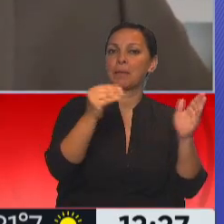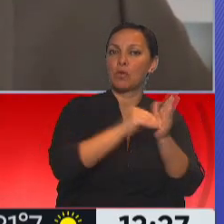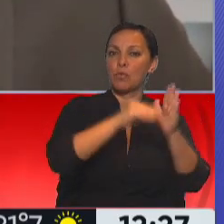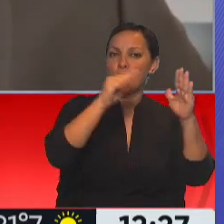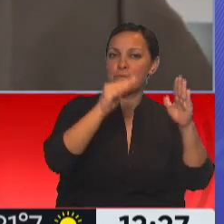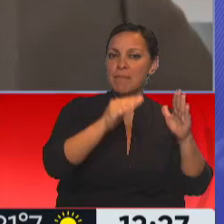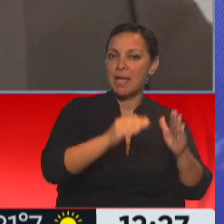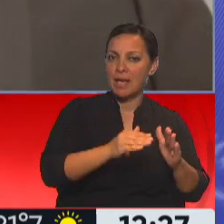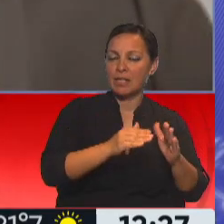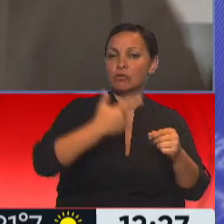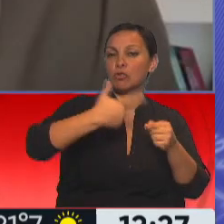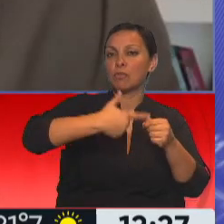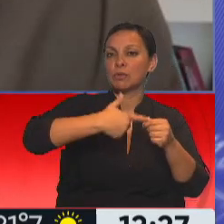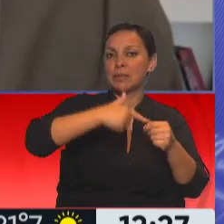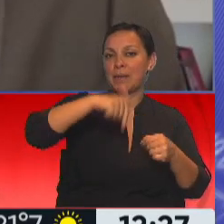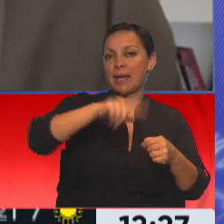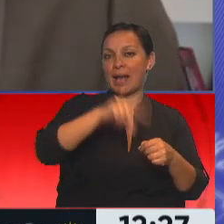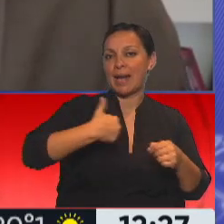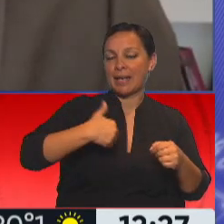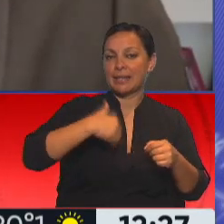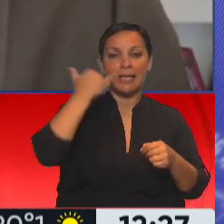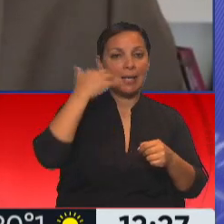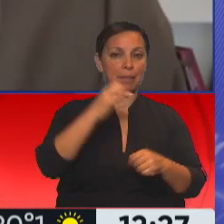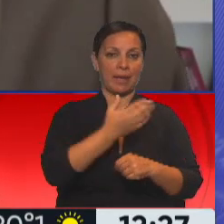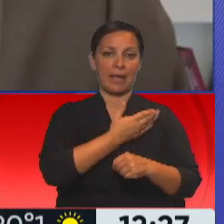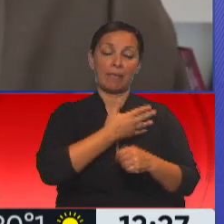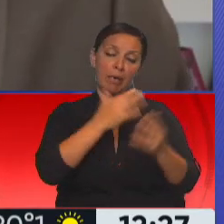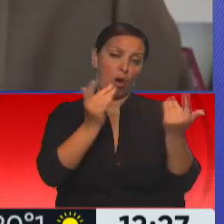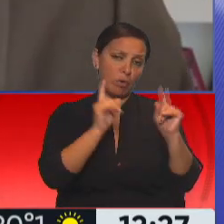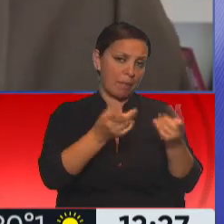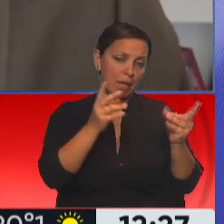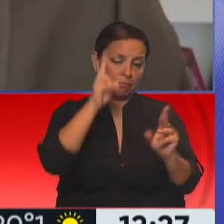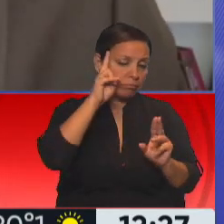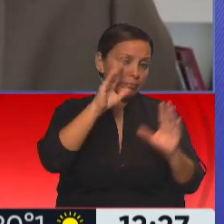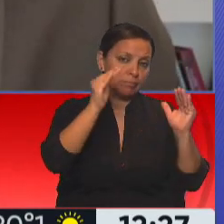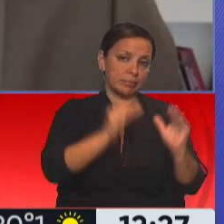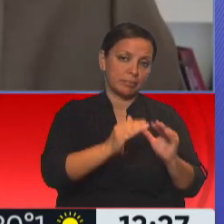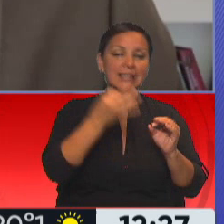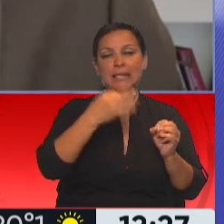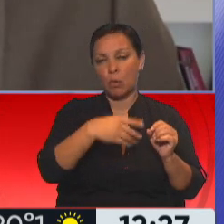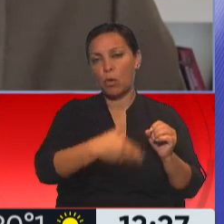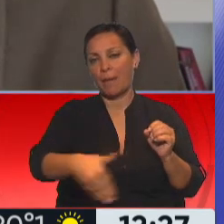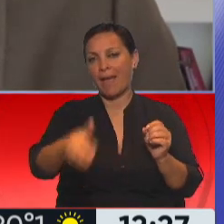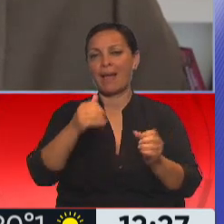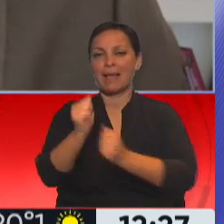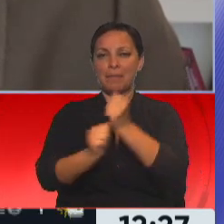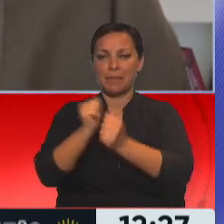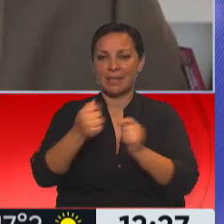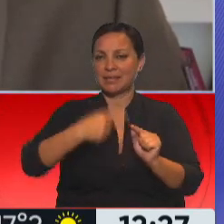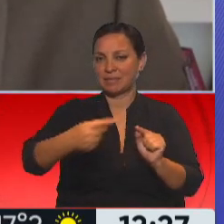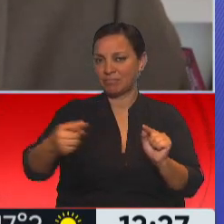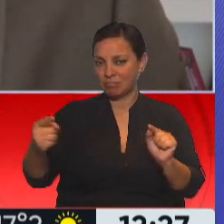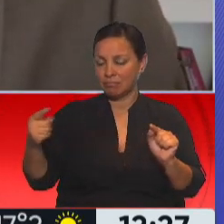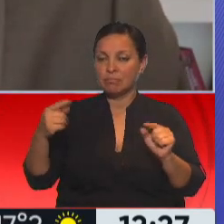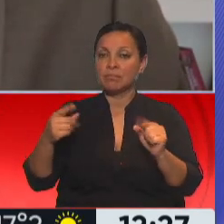si cae el precio del combustible en Argentina, YPF lo traslada. Por supuesto, también lo van a hacer las otras empresas seguramente, y eso